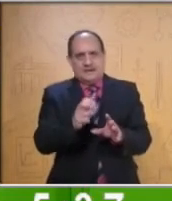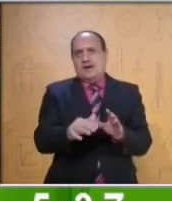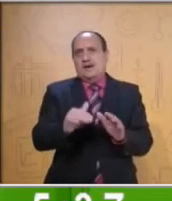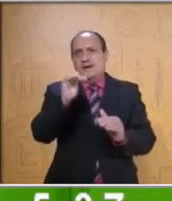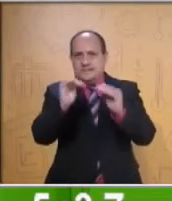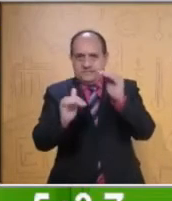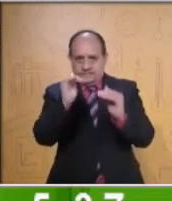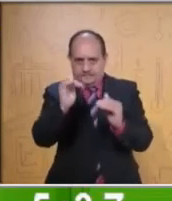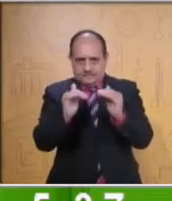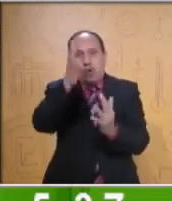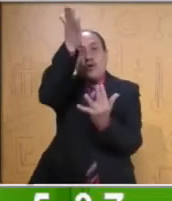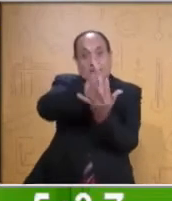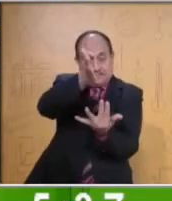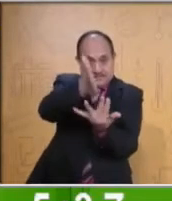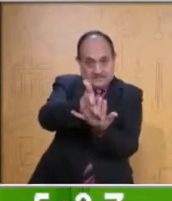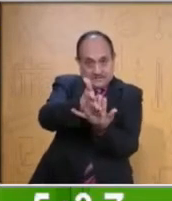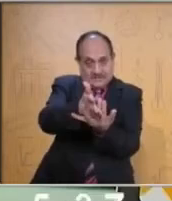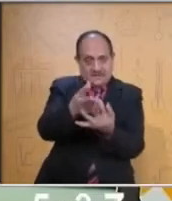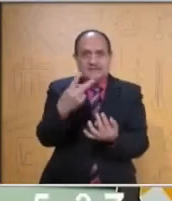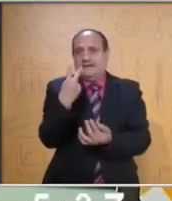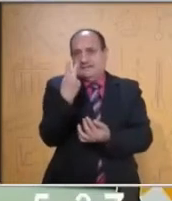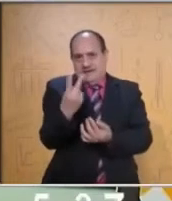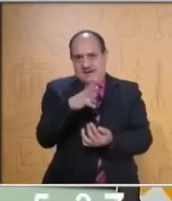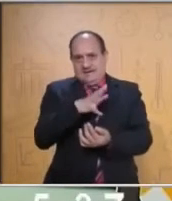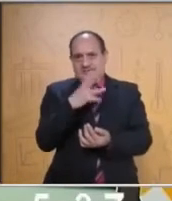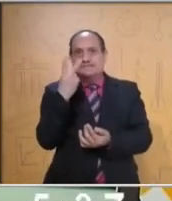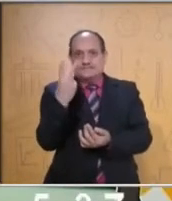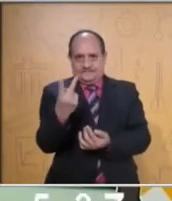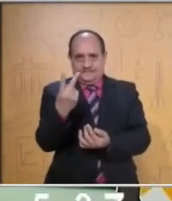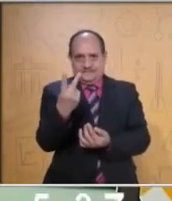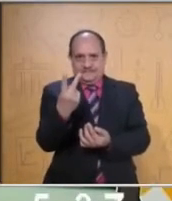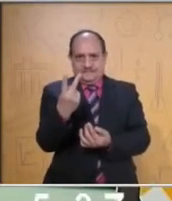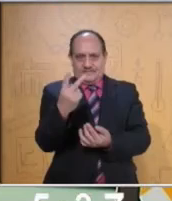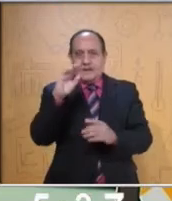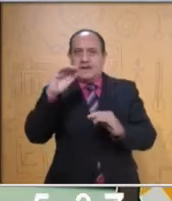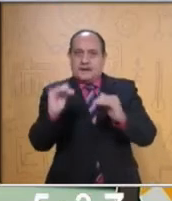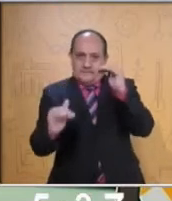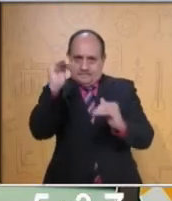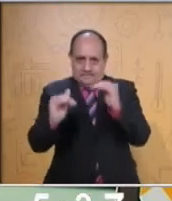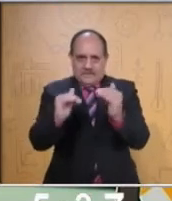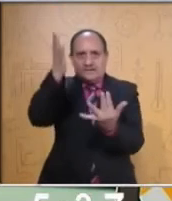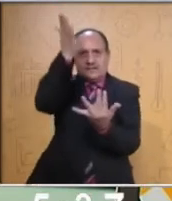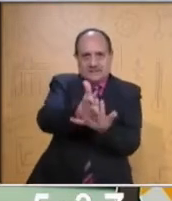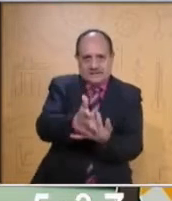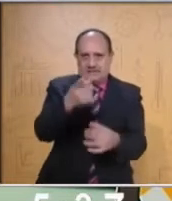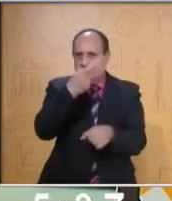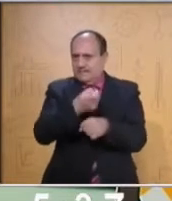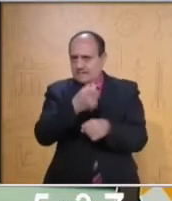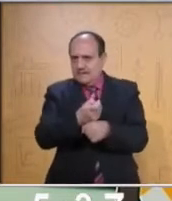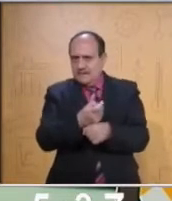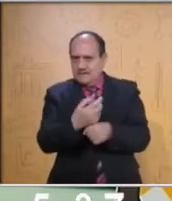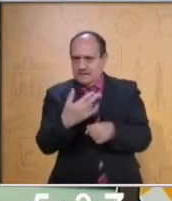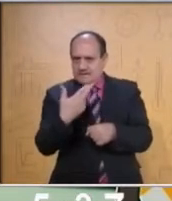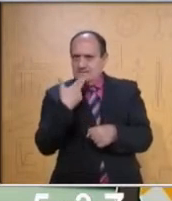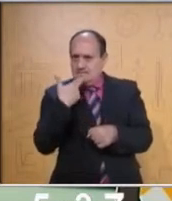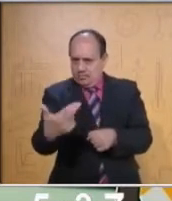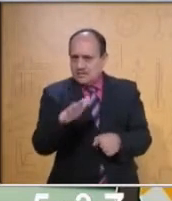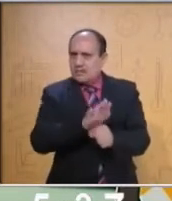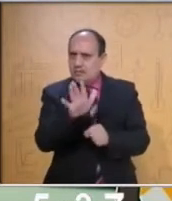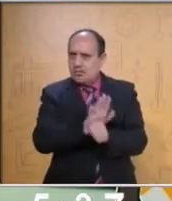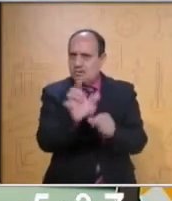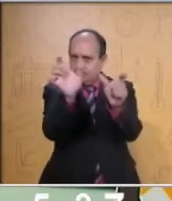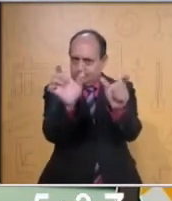Ya tenemos dos medidas de tendencia central. Ya vimos la primera. ¿Cuál fue el resultado de la primera? También